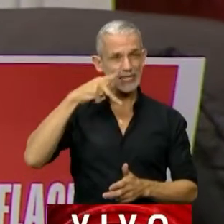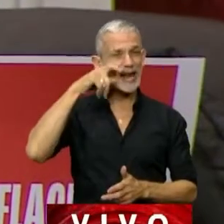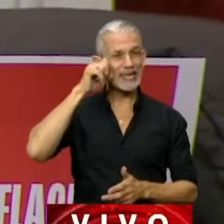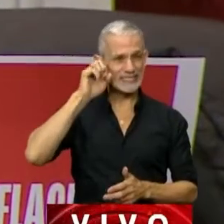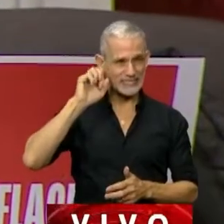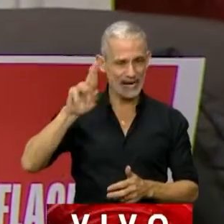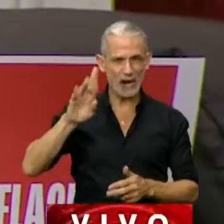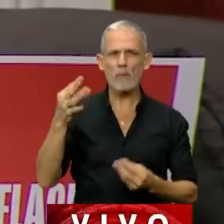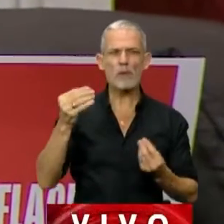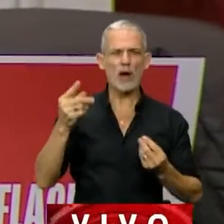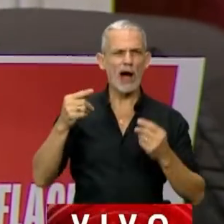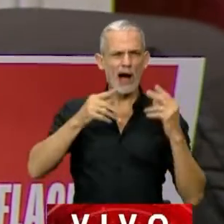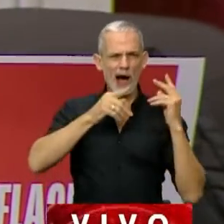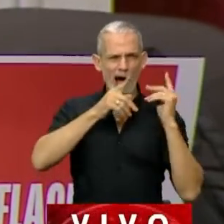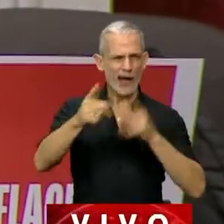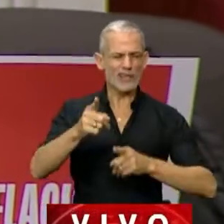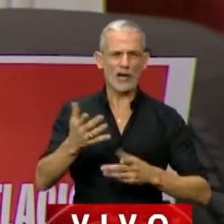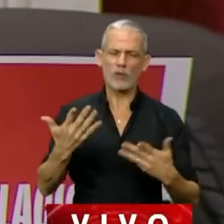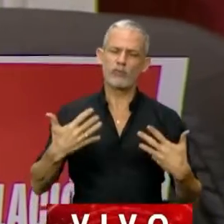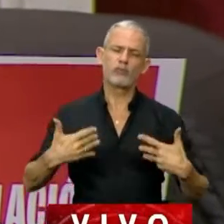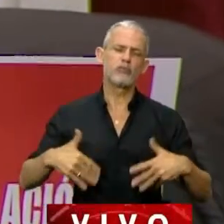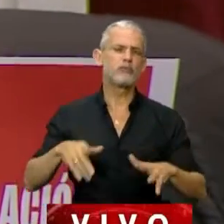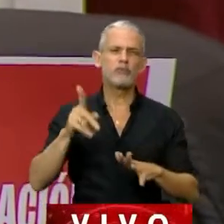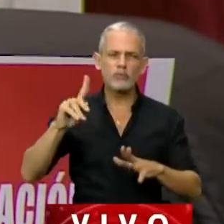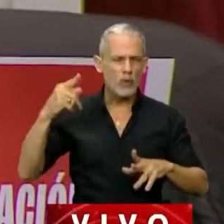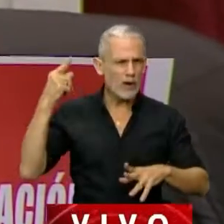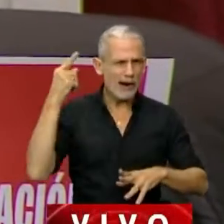Kirchner por el ataque artero,